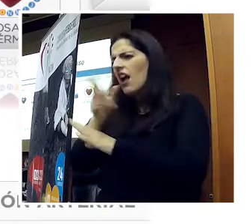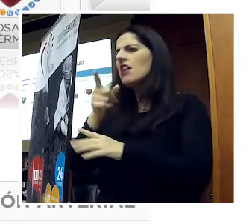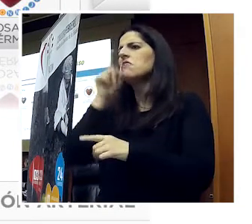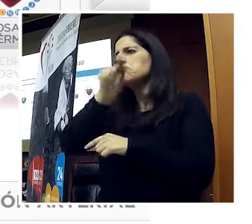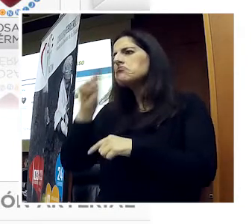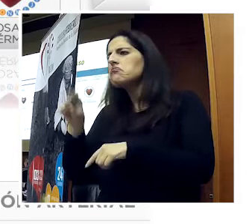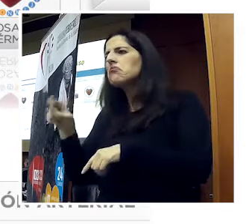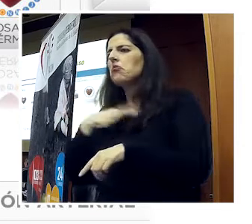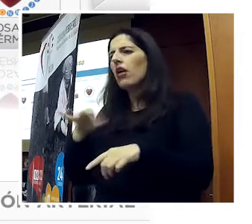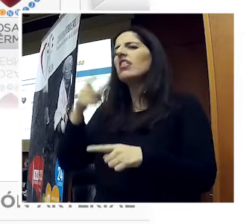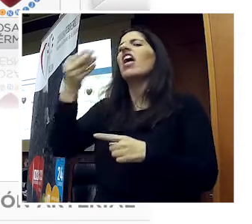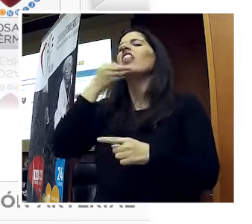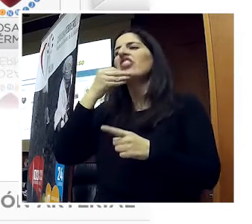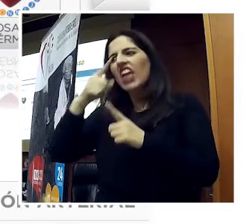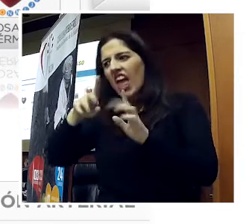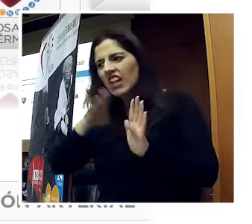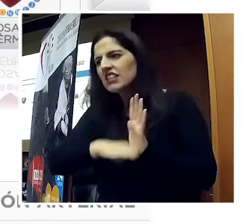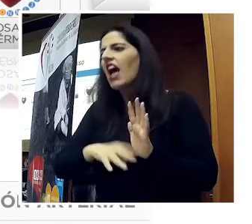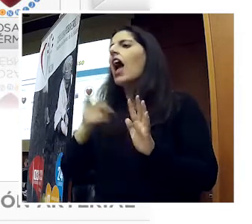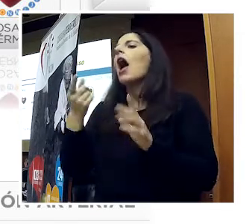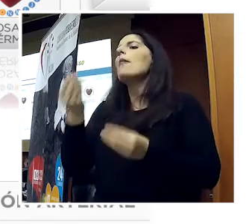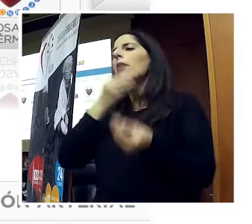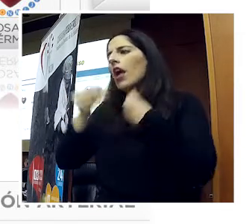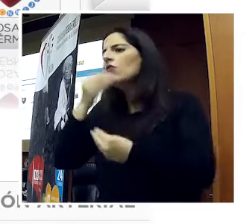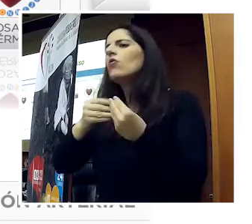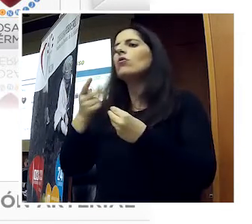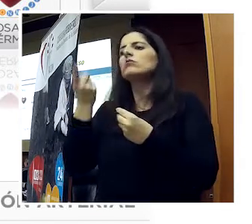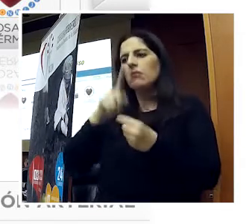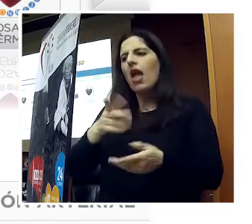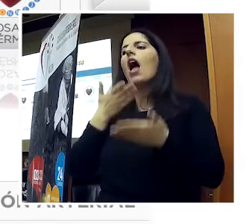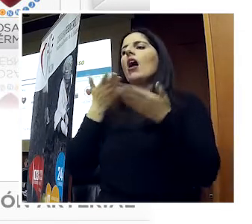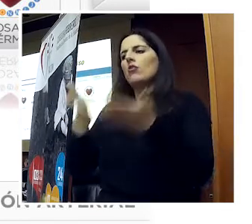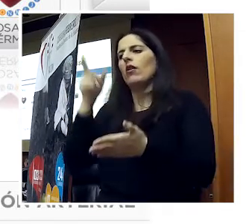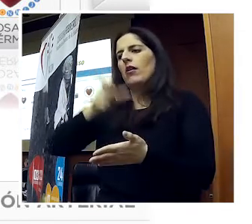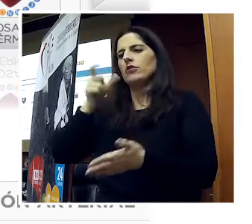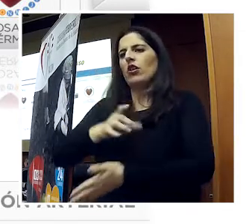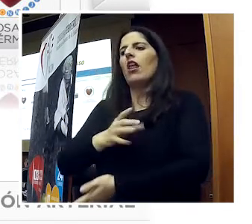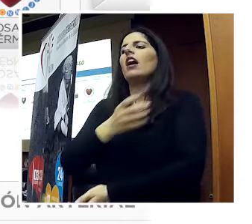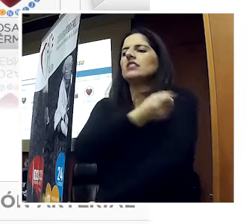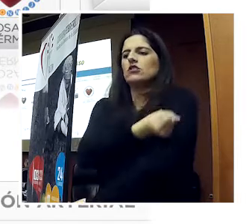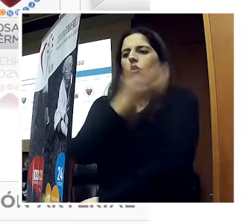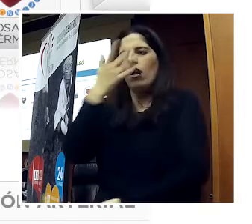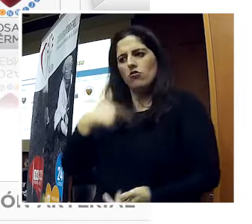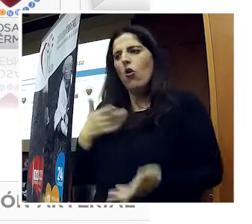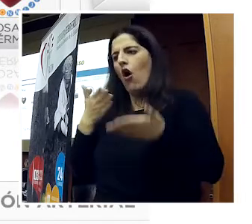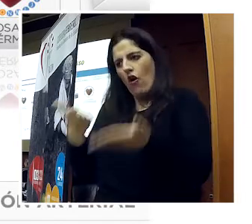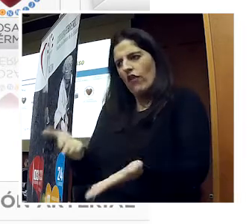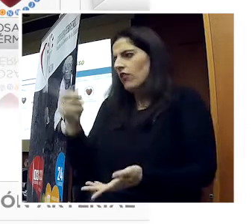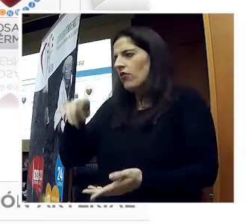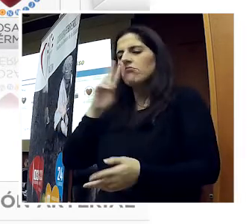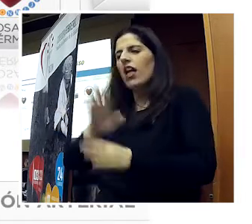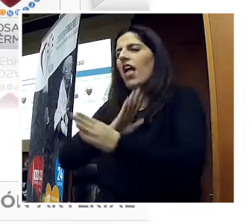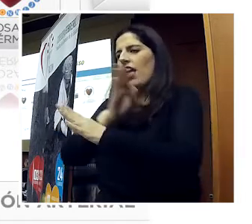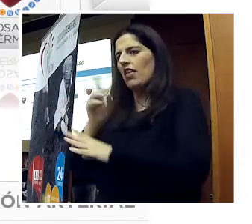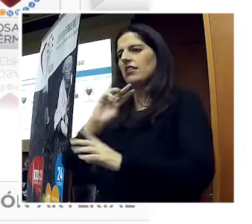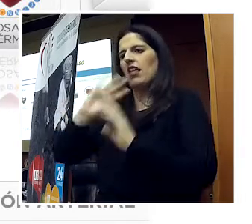hay dietas, menús, consejos, etcétera, etcétera, que os pueden venir también muy bien. Y por tanto os recomiendo a que entréis, todos